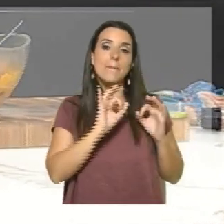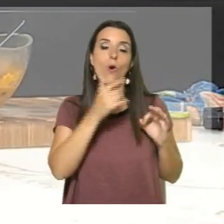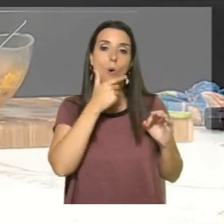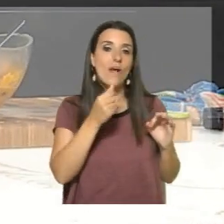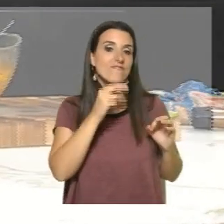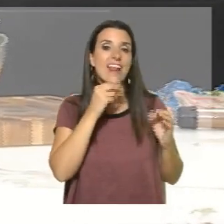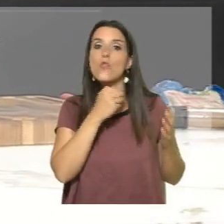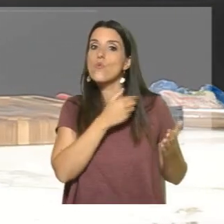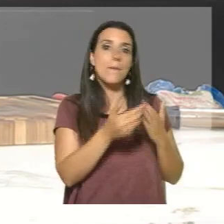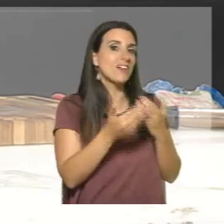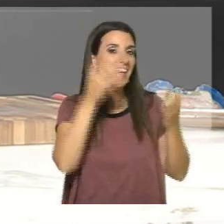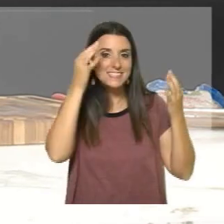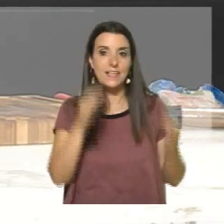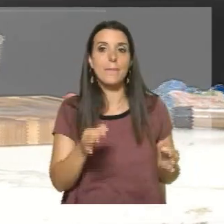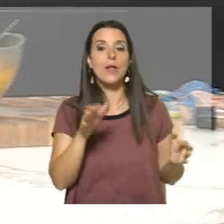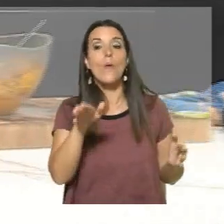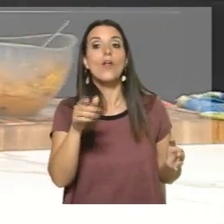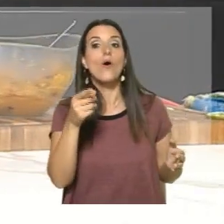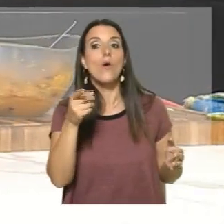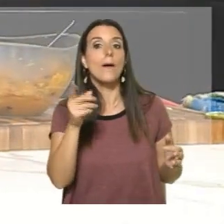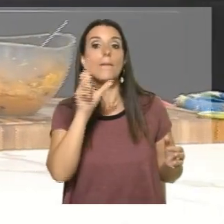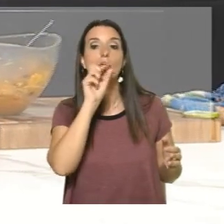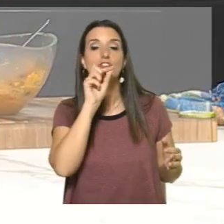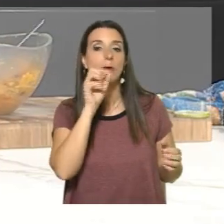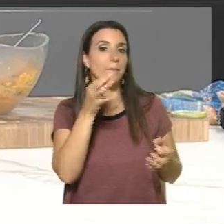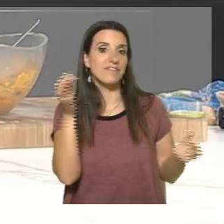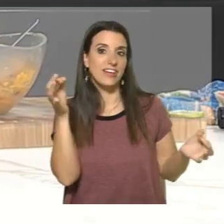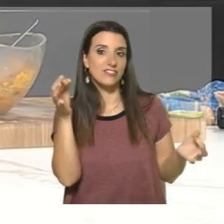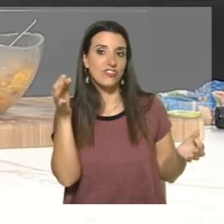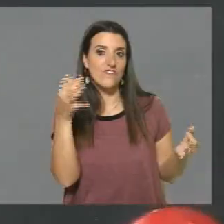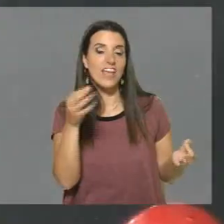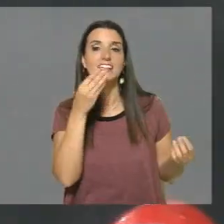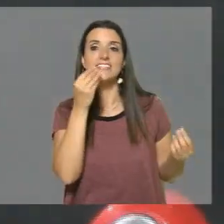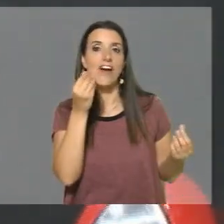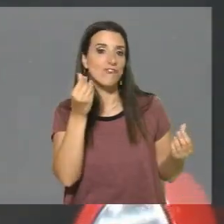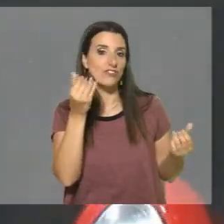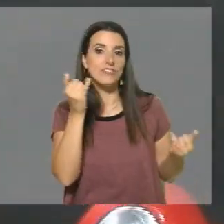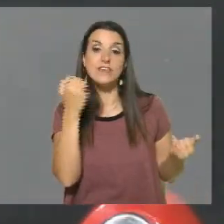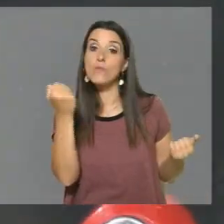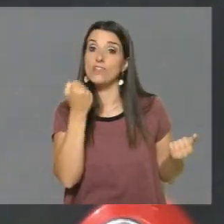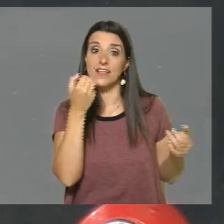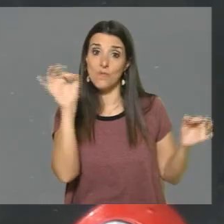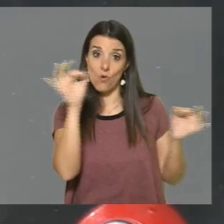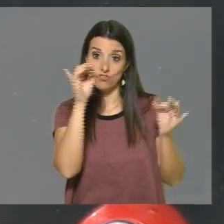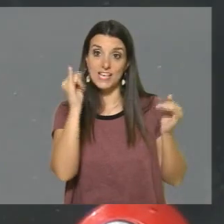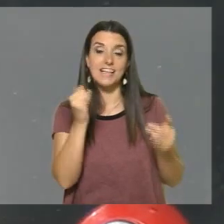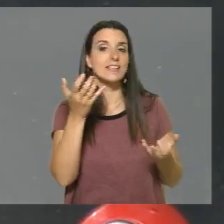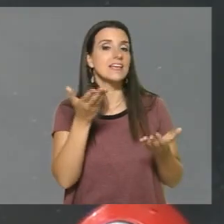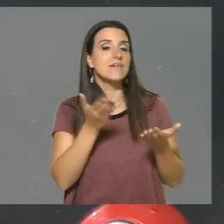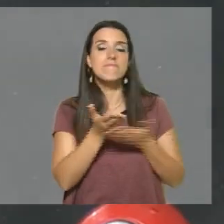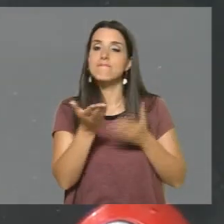jueves, viernes. ¿Cómo viene ese pollo? Espectacular. Bien sabroso. La música ¿no? Súper importante, ¿eh? En la música cocina, cada